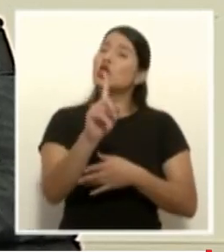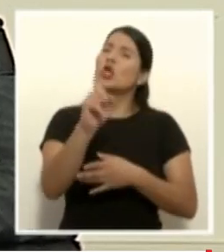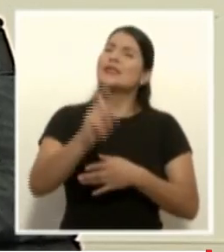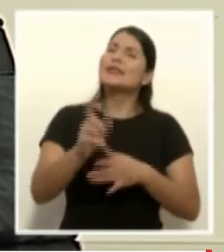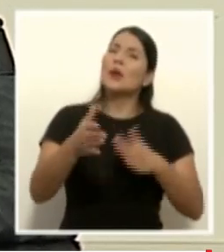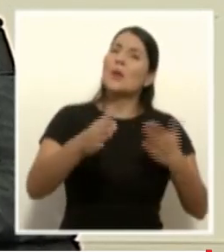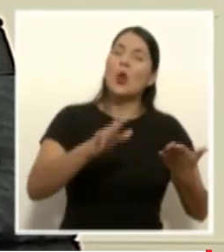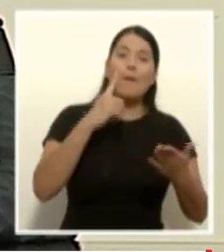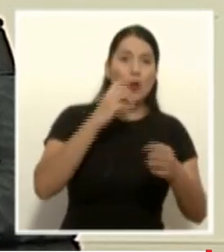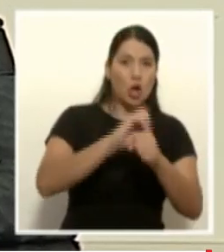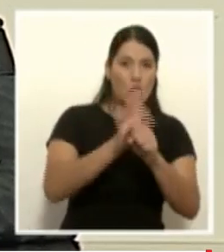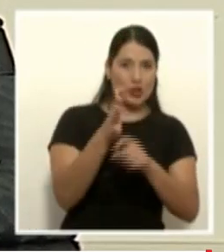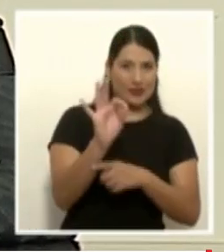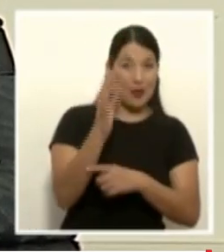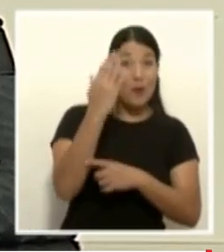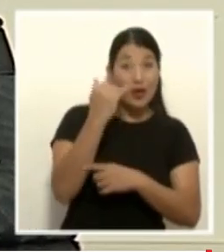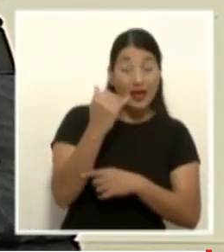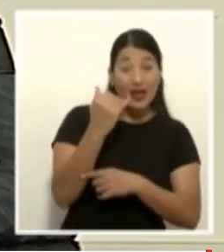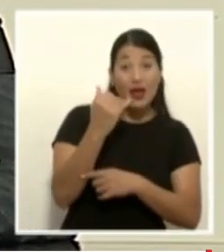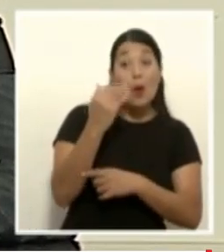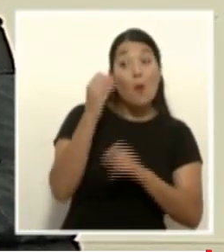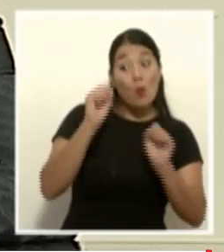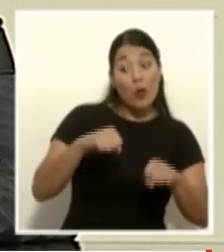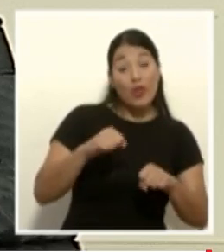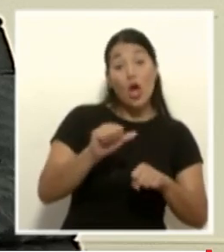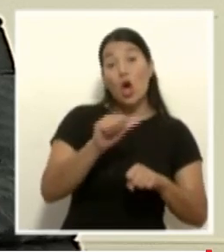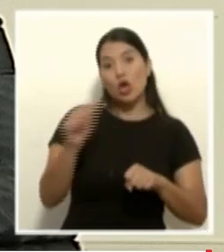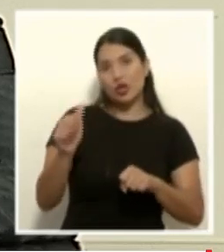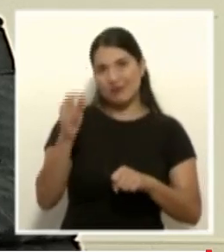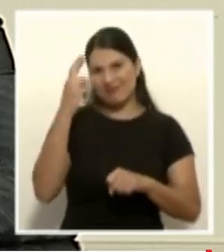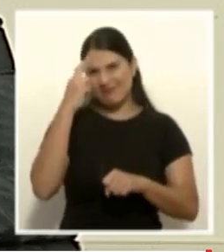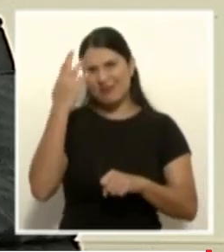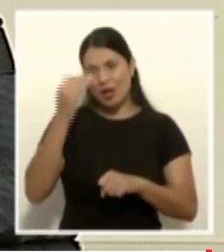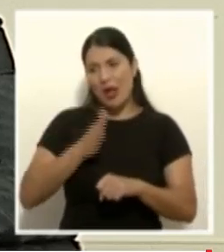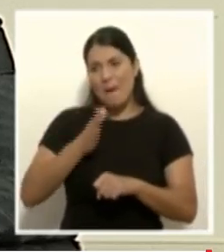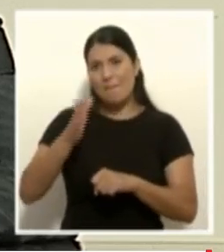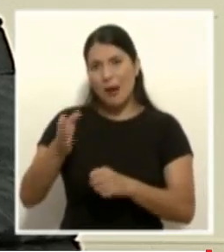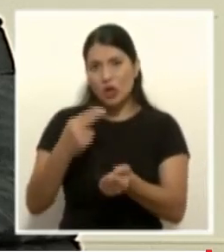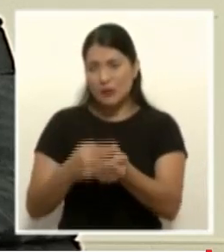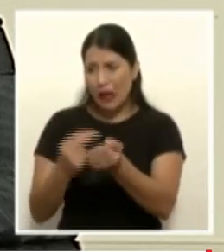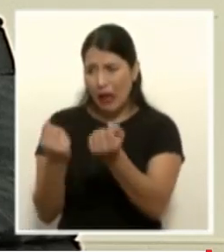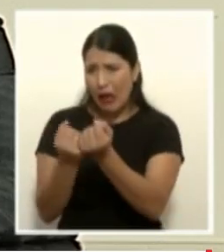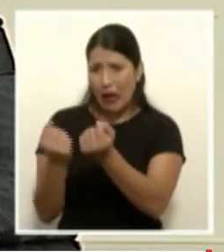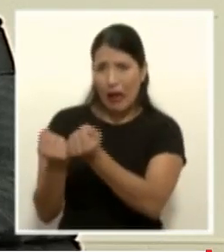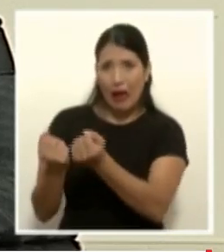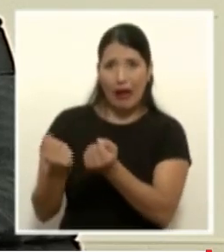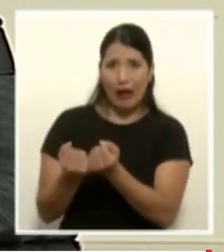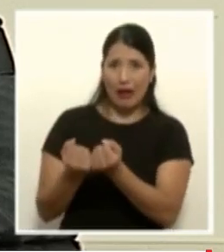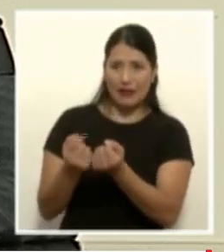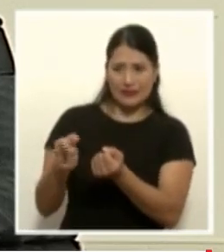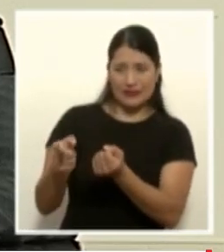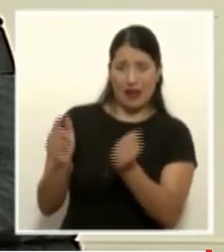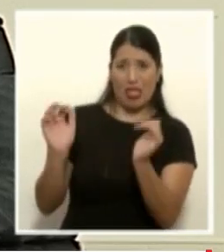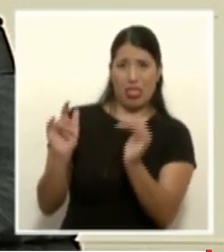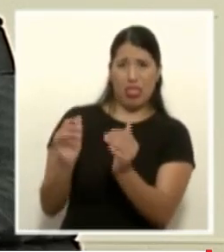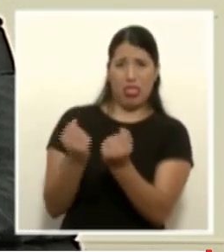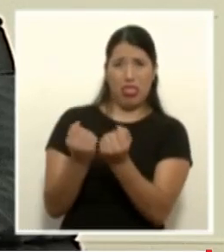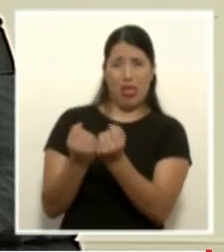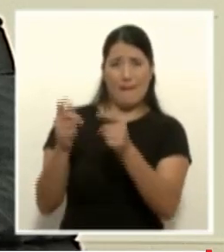de unidad de cuidados intensivos. Entonces, claro que estamos escuchando y sabemos que hay